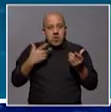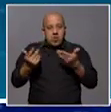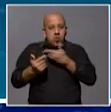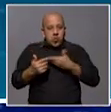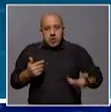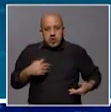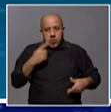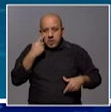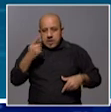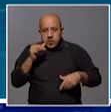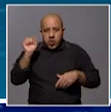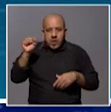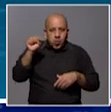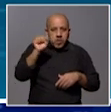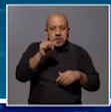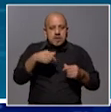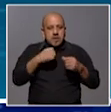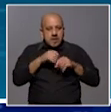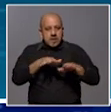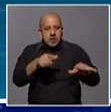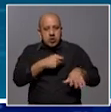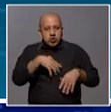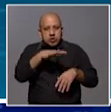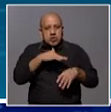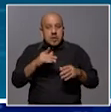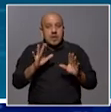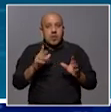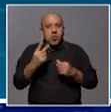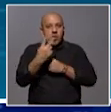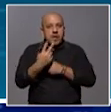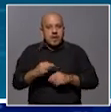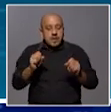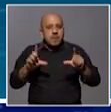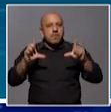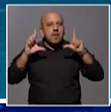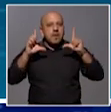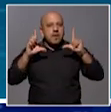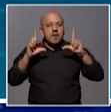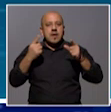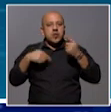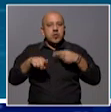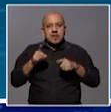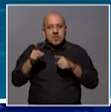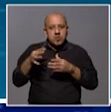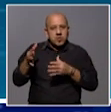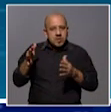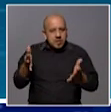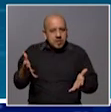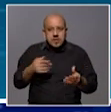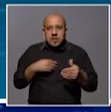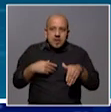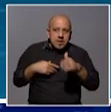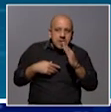mirando las redes y tratando de cuidar su buena imagen pública eso explica algunas señales ir a el